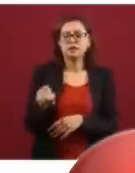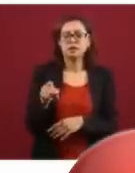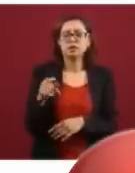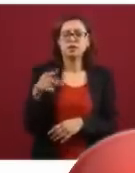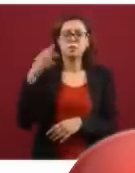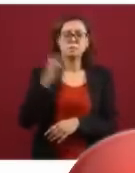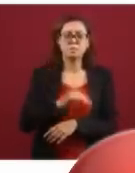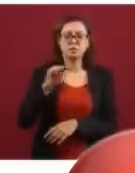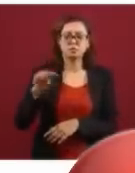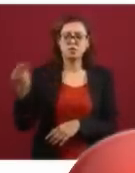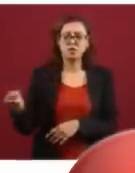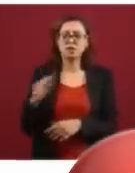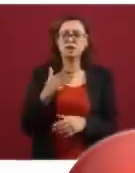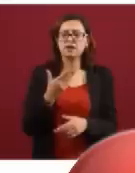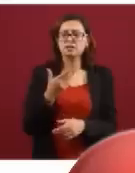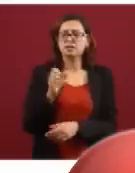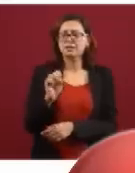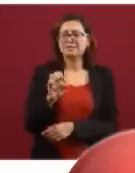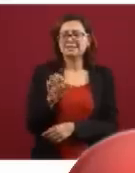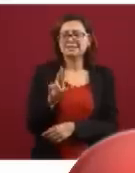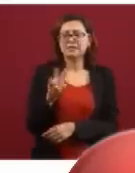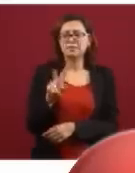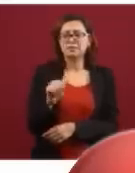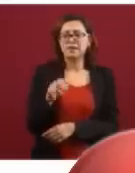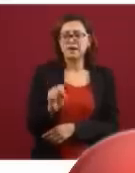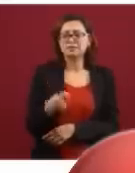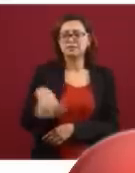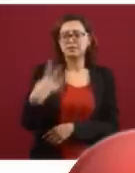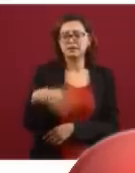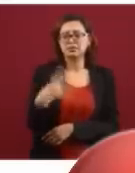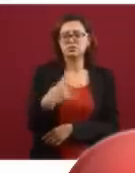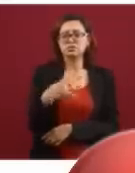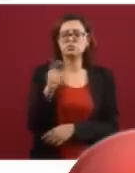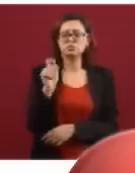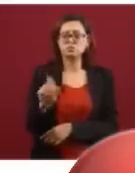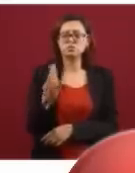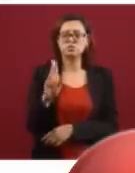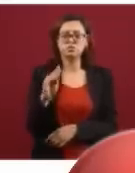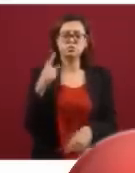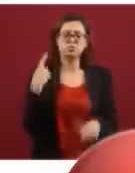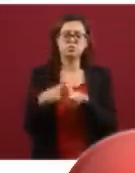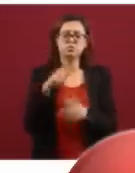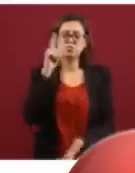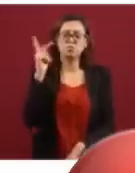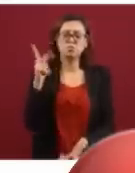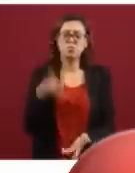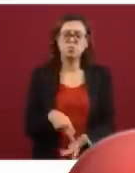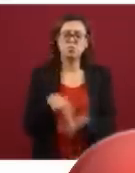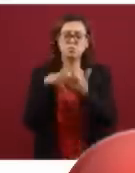Tarímbaro, Michoacán, Servigas, a 14 pesos 90 centavos por kilo y un margen de 4